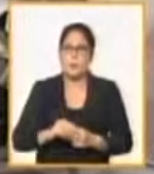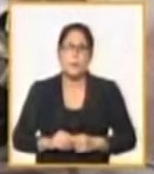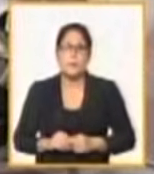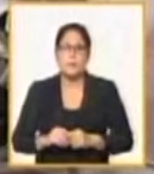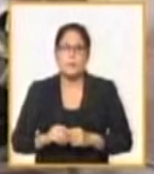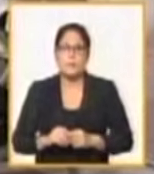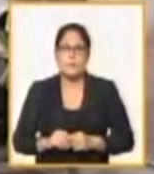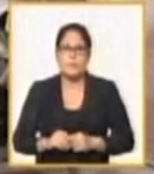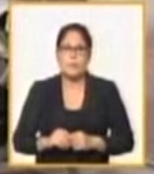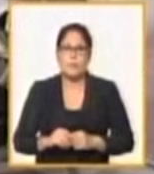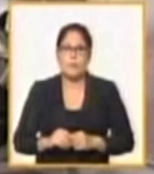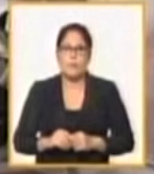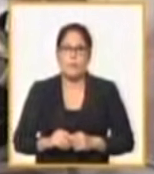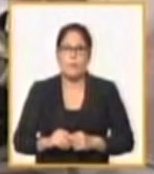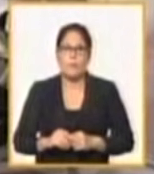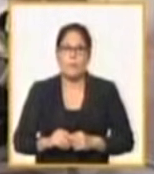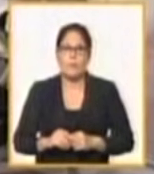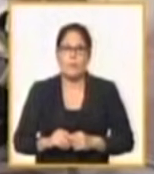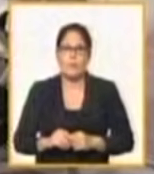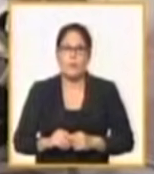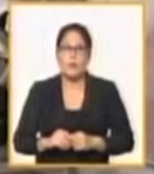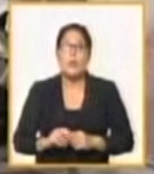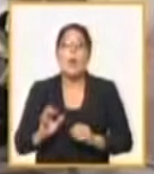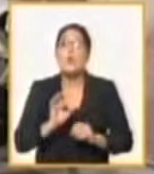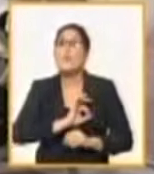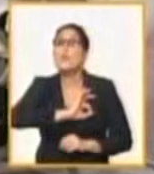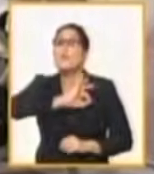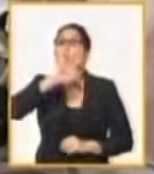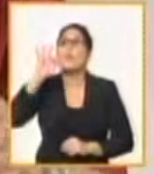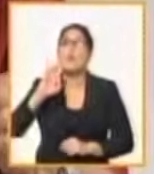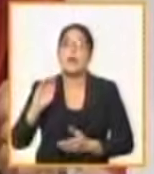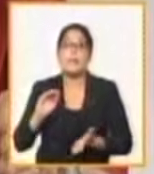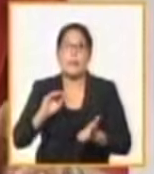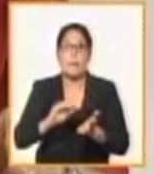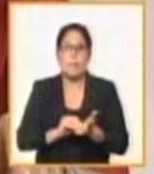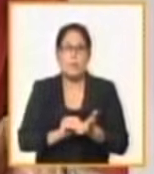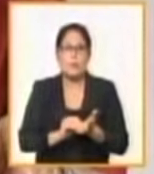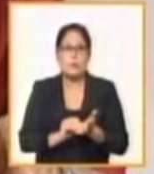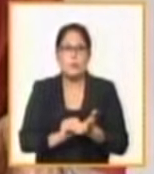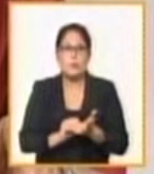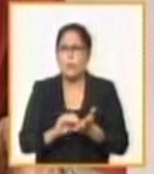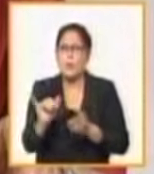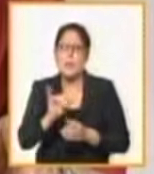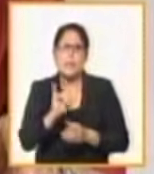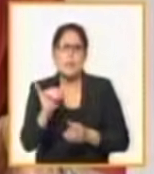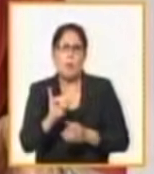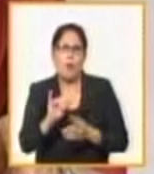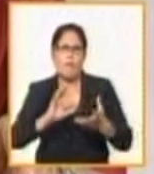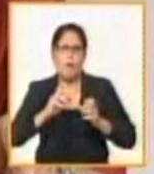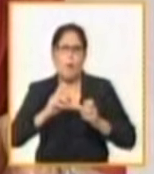aquí por suerte nunca se implantó, porque nunca el realismo socialista funcionó ni como estética,